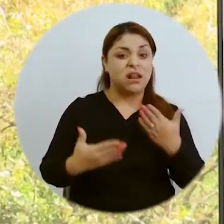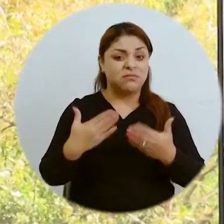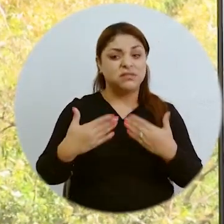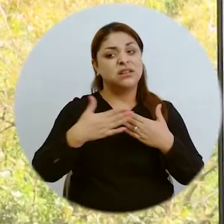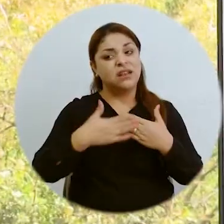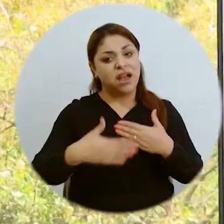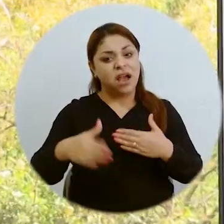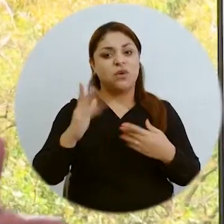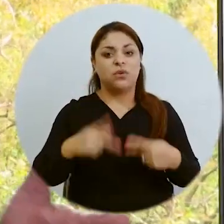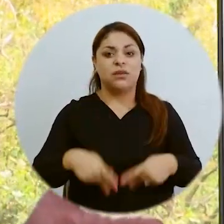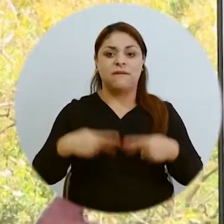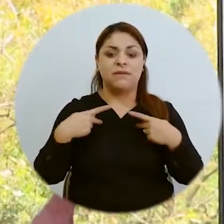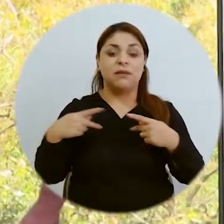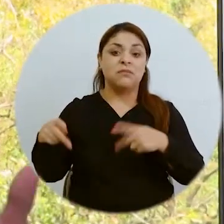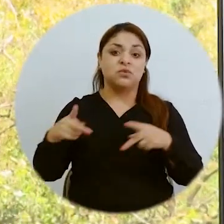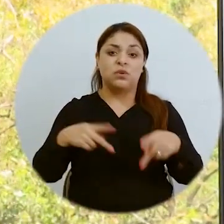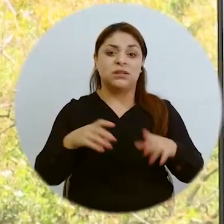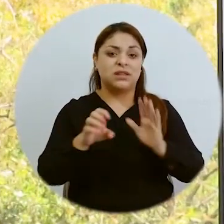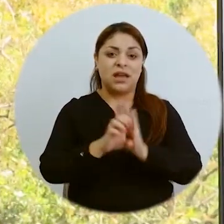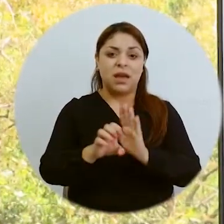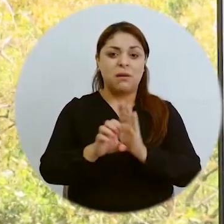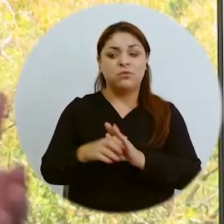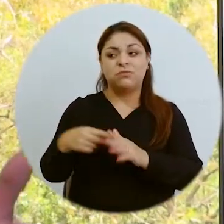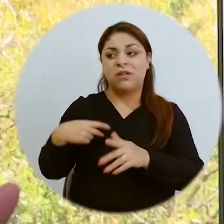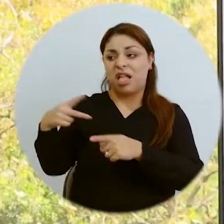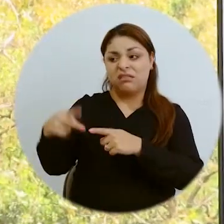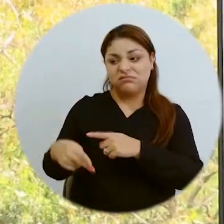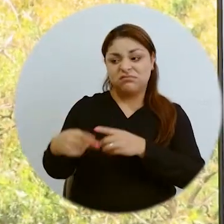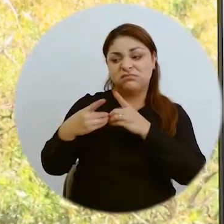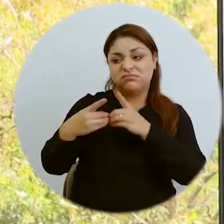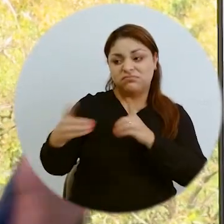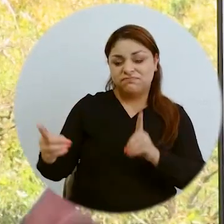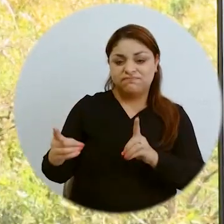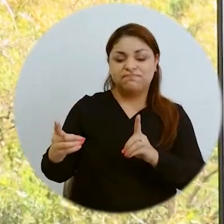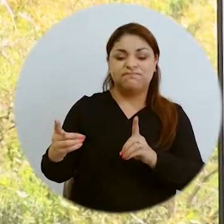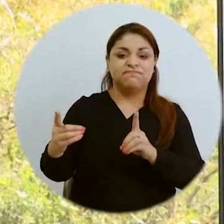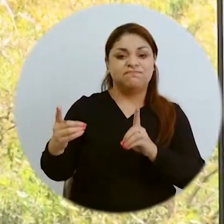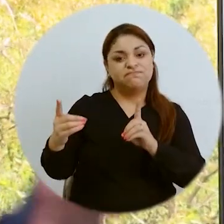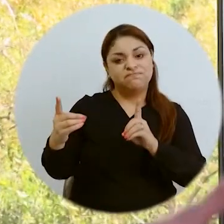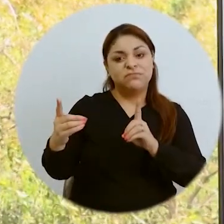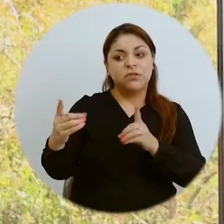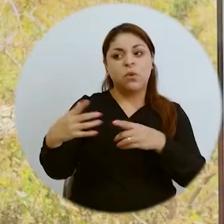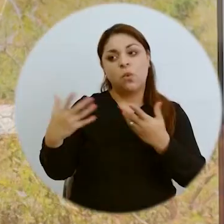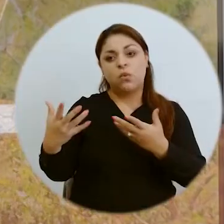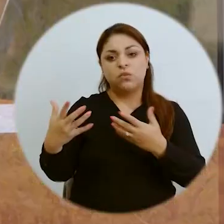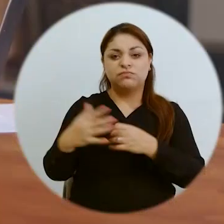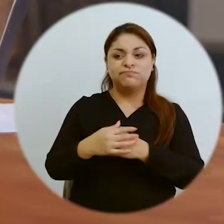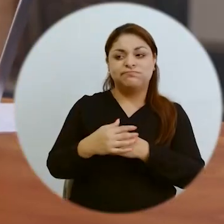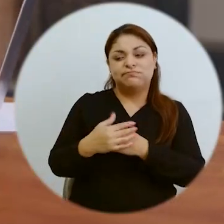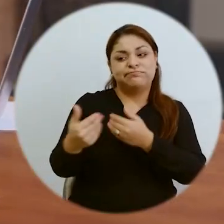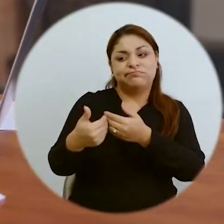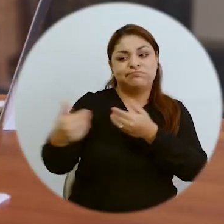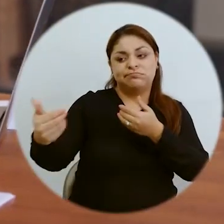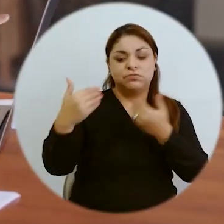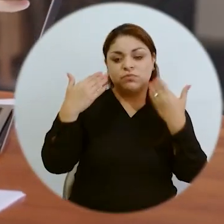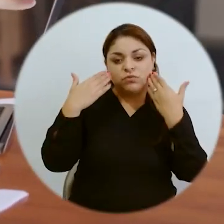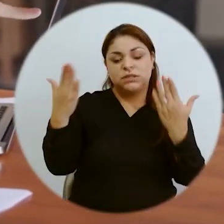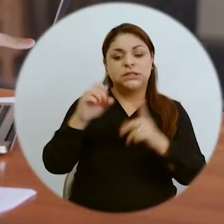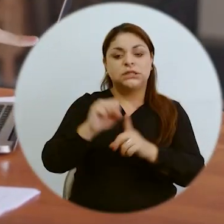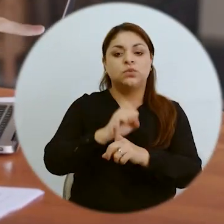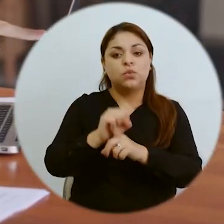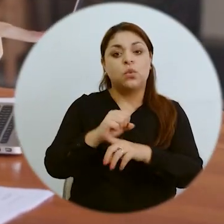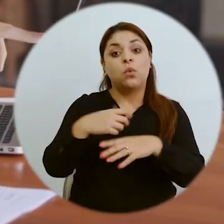La situación económica, el congelamiento de salarios, por ejemplo, en el sector público, y una serie